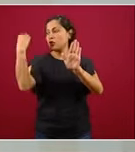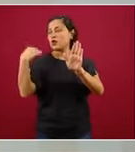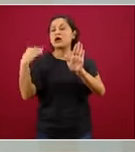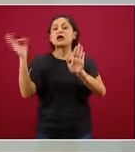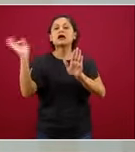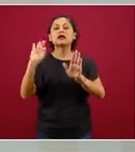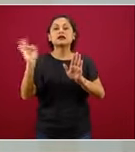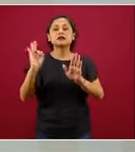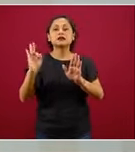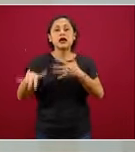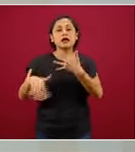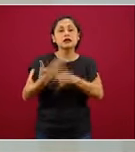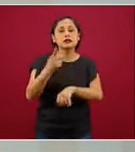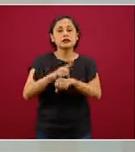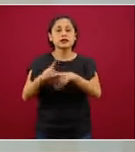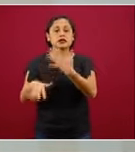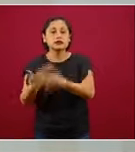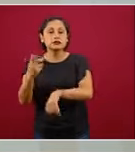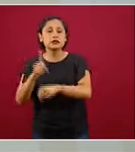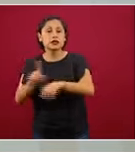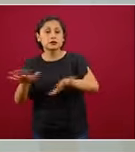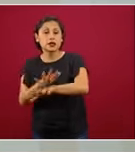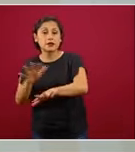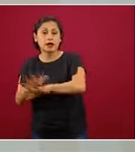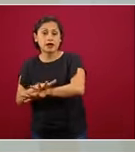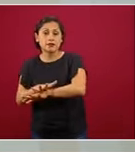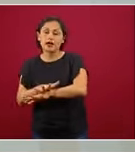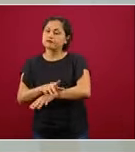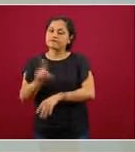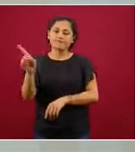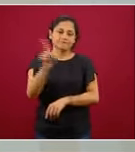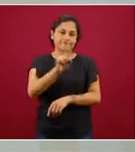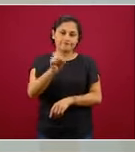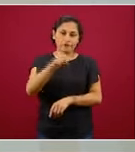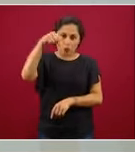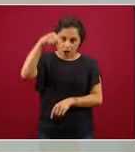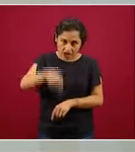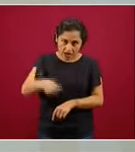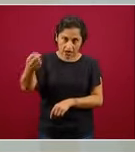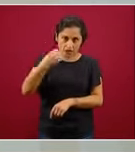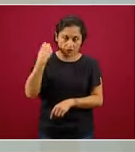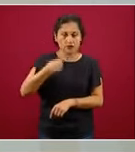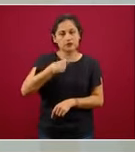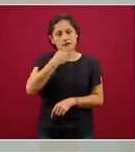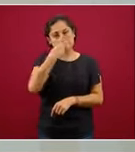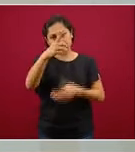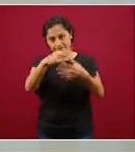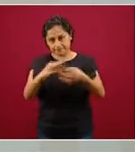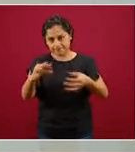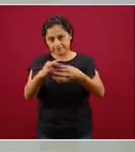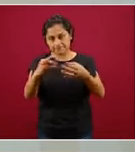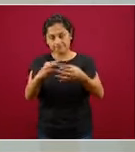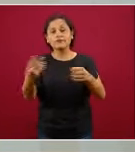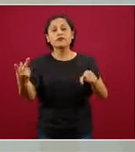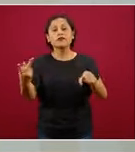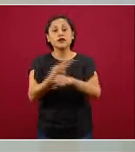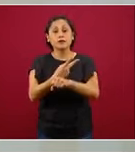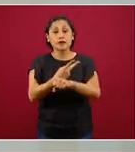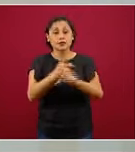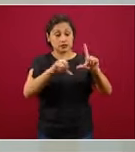ocurra quincenalmente. No es así. Dijimos aquí explícitamente la razón, encontramos que en algunos